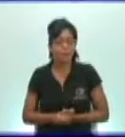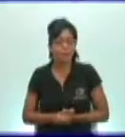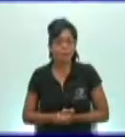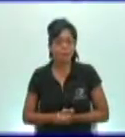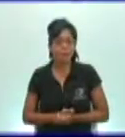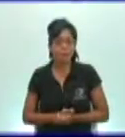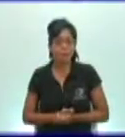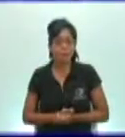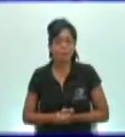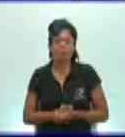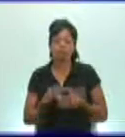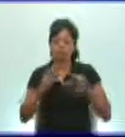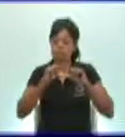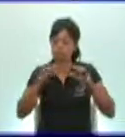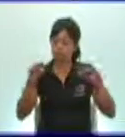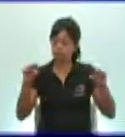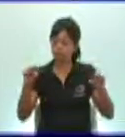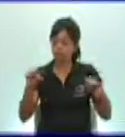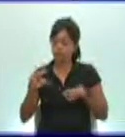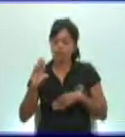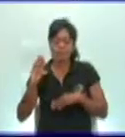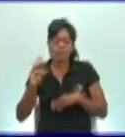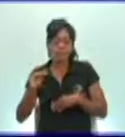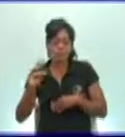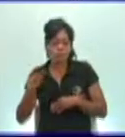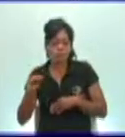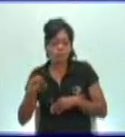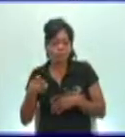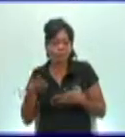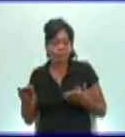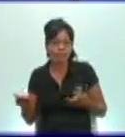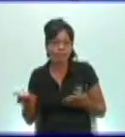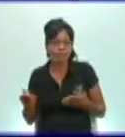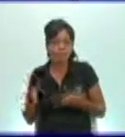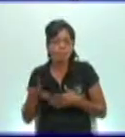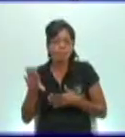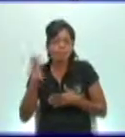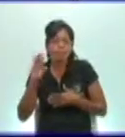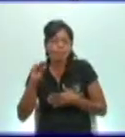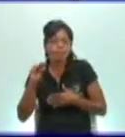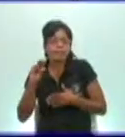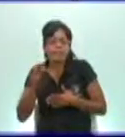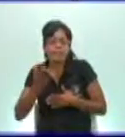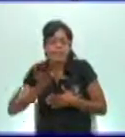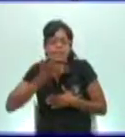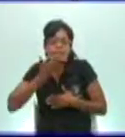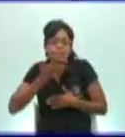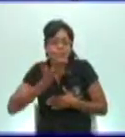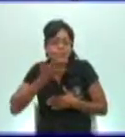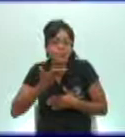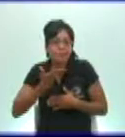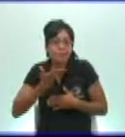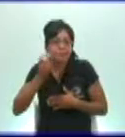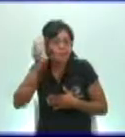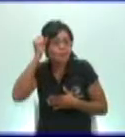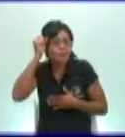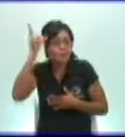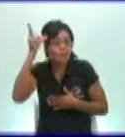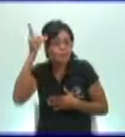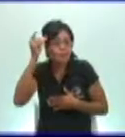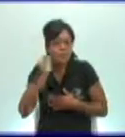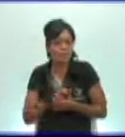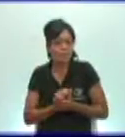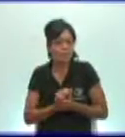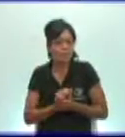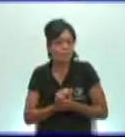Las oraciones enunciativas son las que enuncian o expresan una idea.